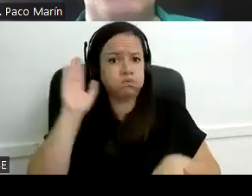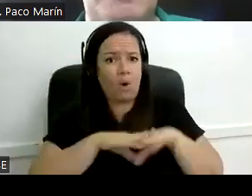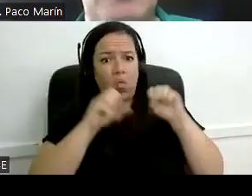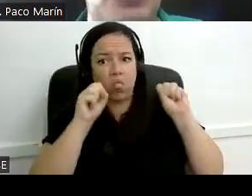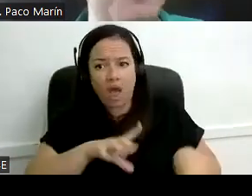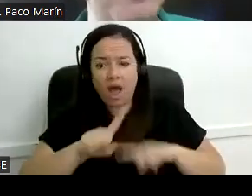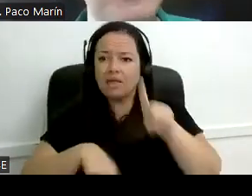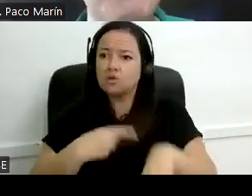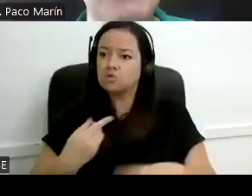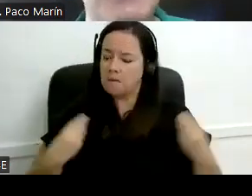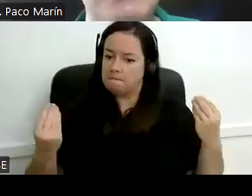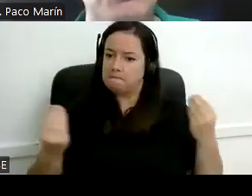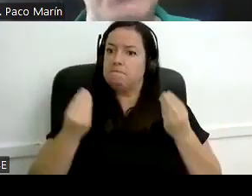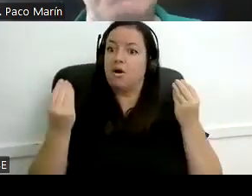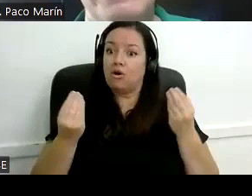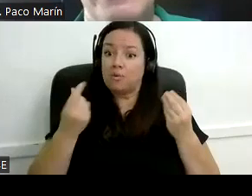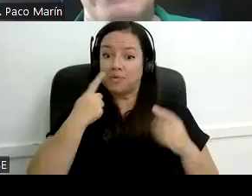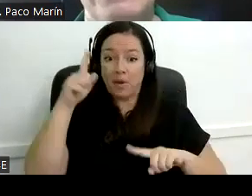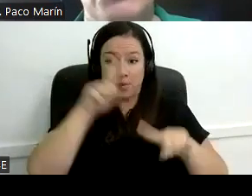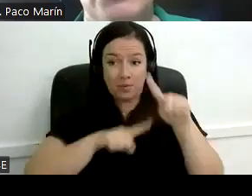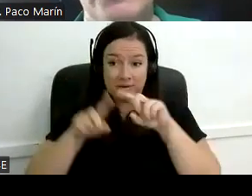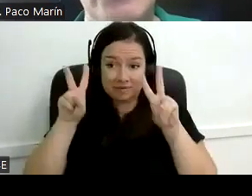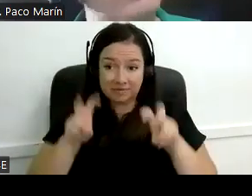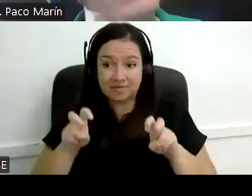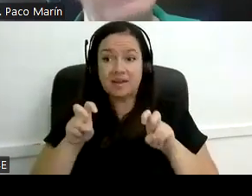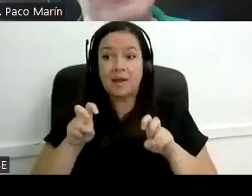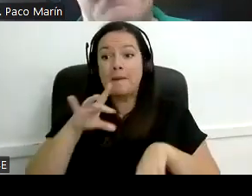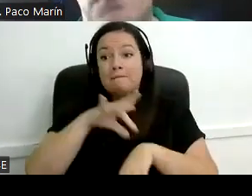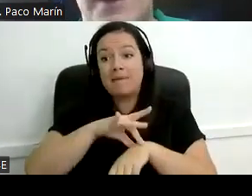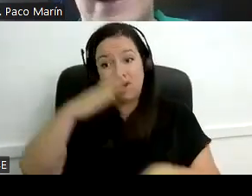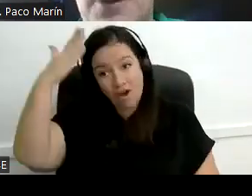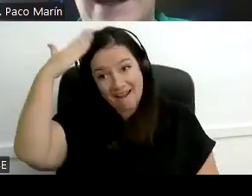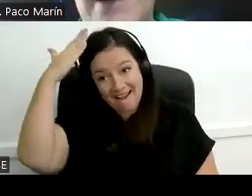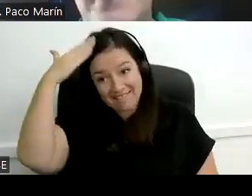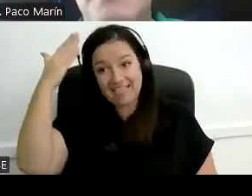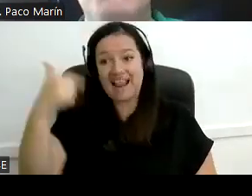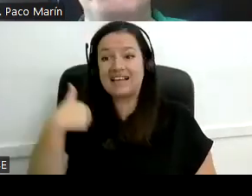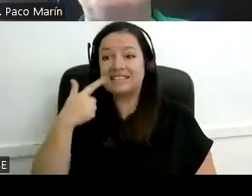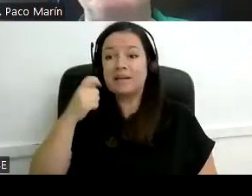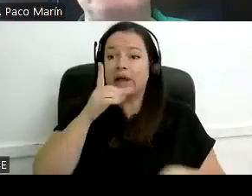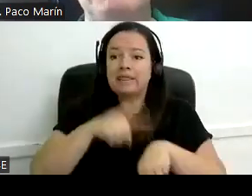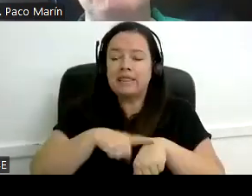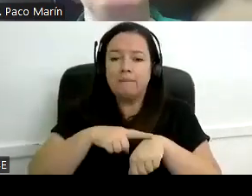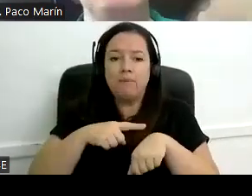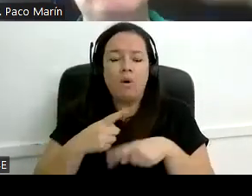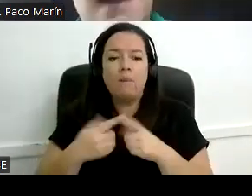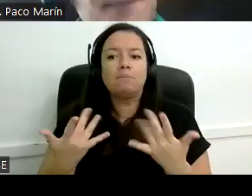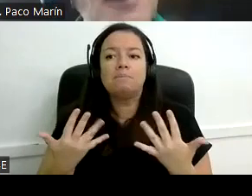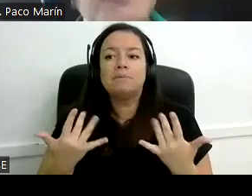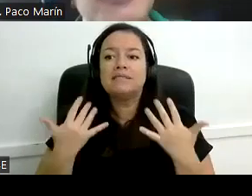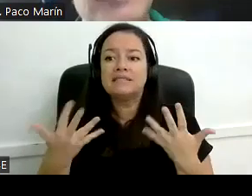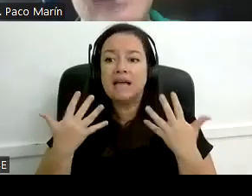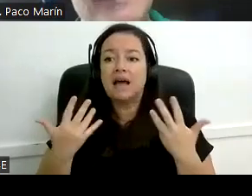de los principales problemas que tenemos a nivel de los centros de salud es que por la carencia de tiempo se